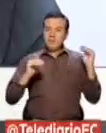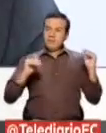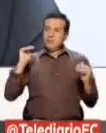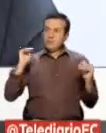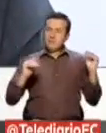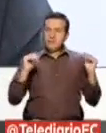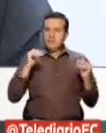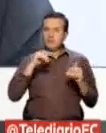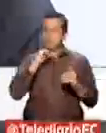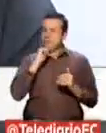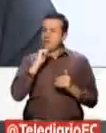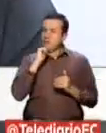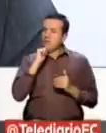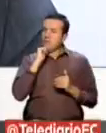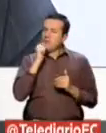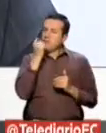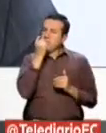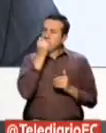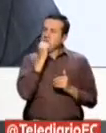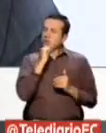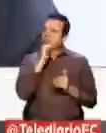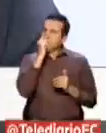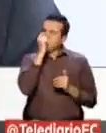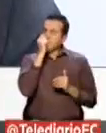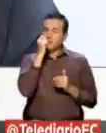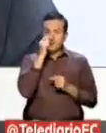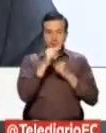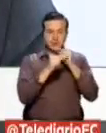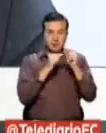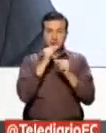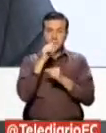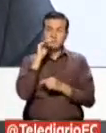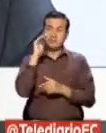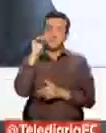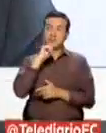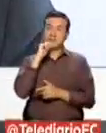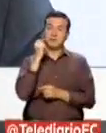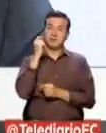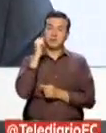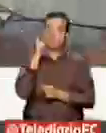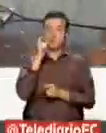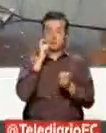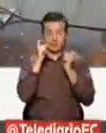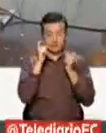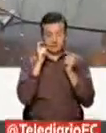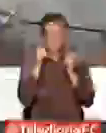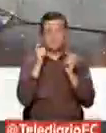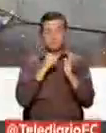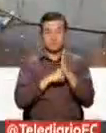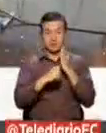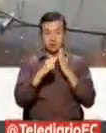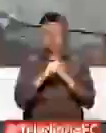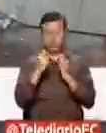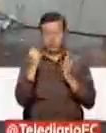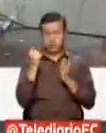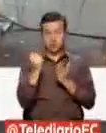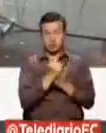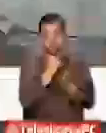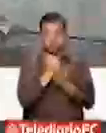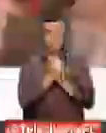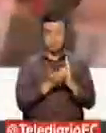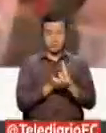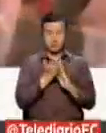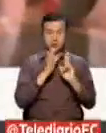de orden fiscal. Un déficit cada vez más creciente que tenemos que corregir. Según el ministro, los ingresos crecerán en